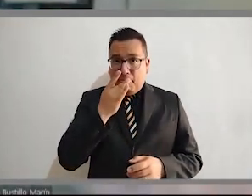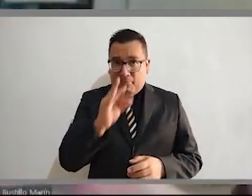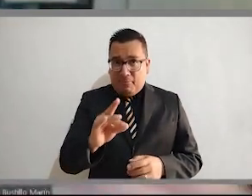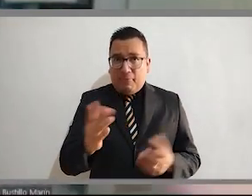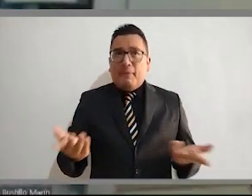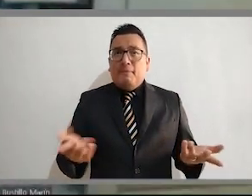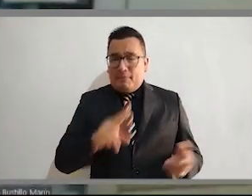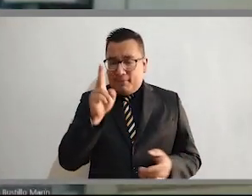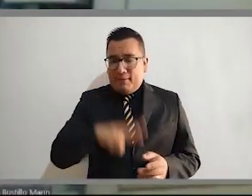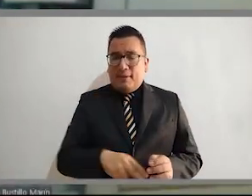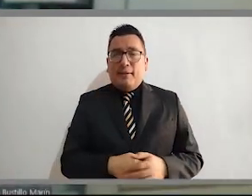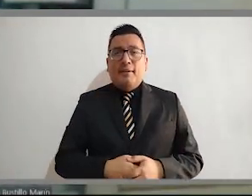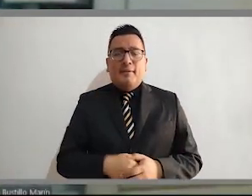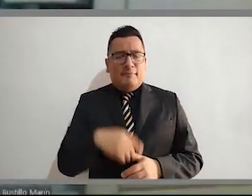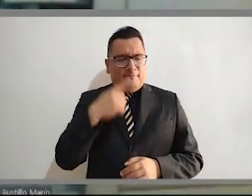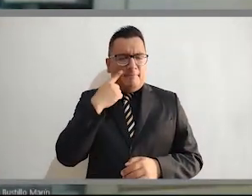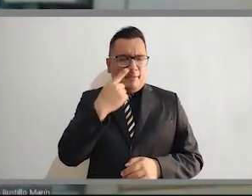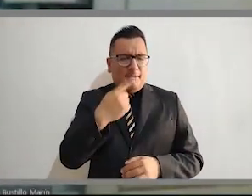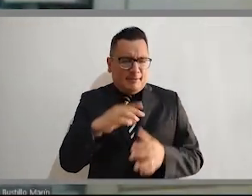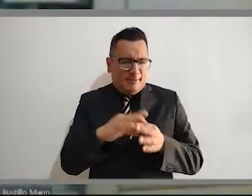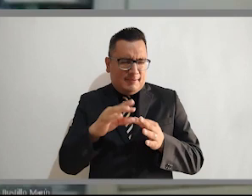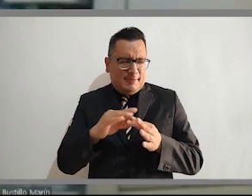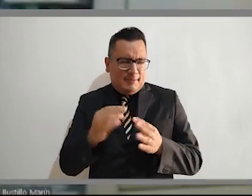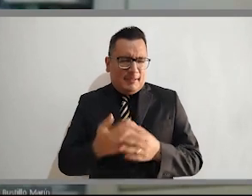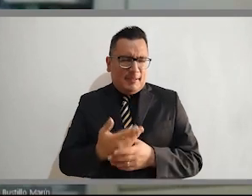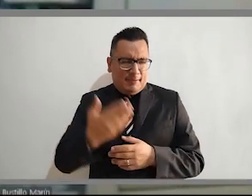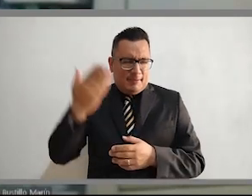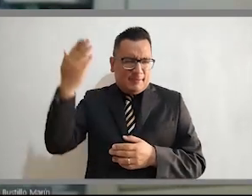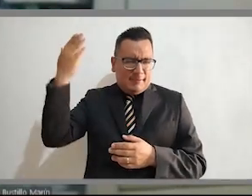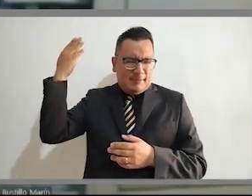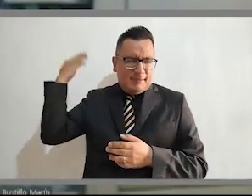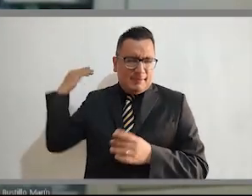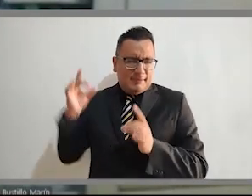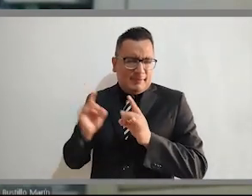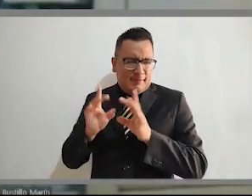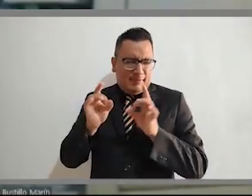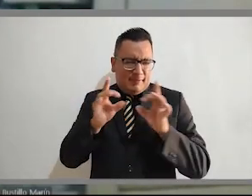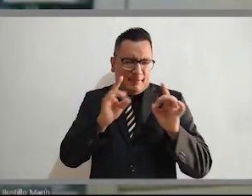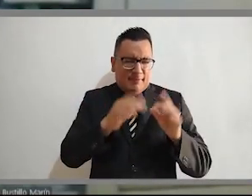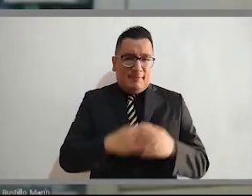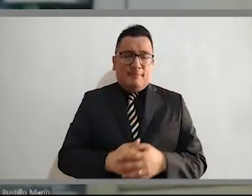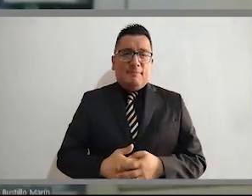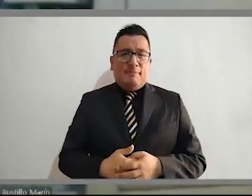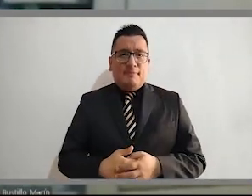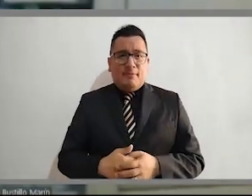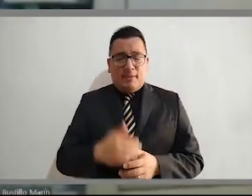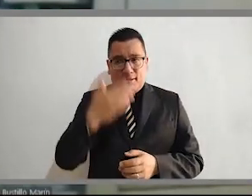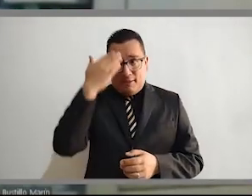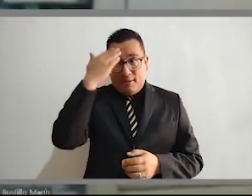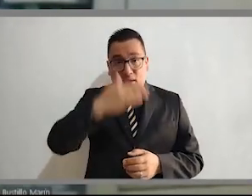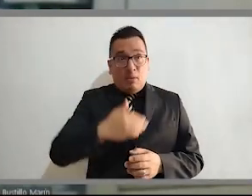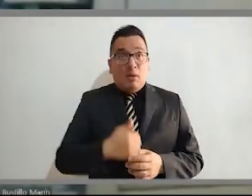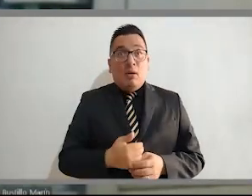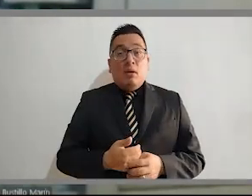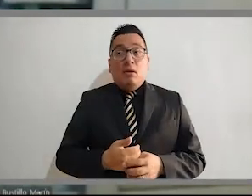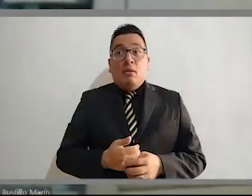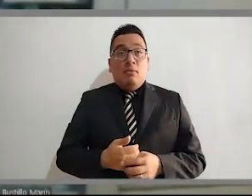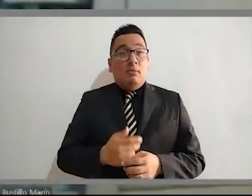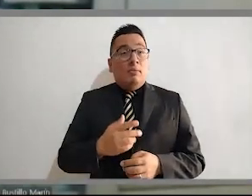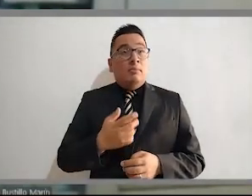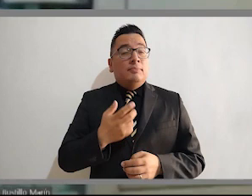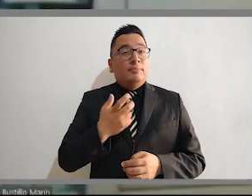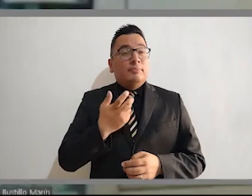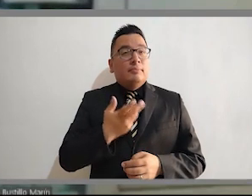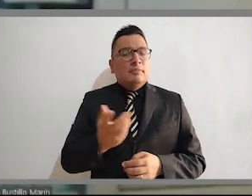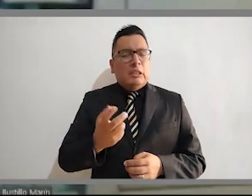la historia para definir. Si nosotros dijimos que la violencia es todo acto u omisión